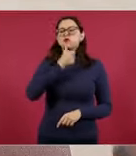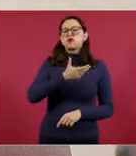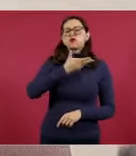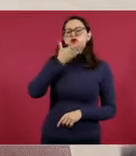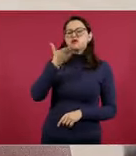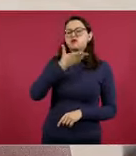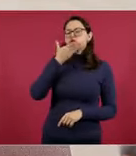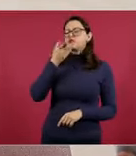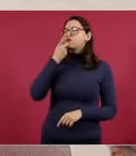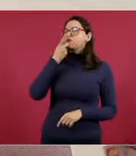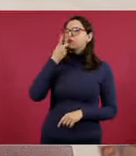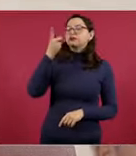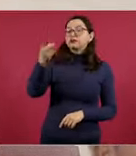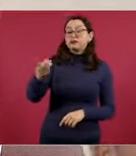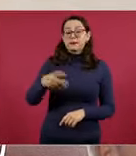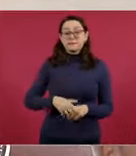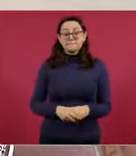que cuando le